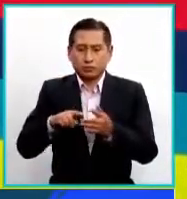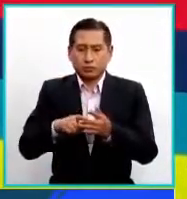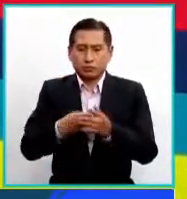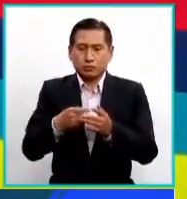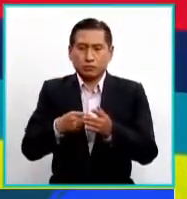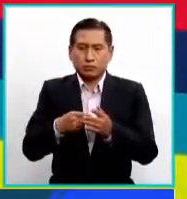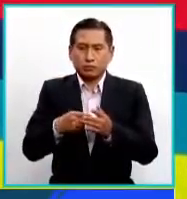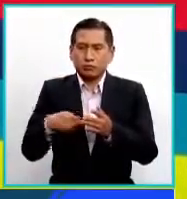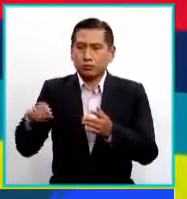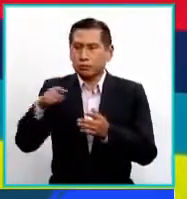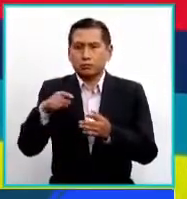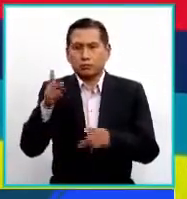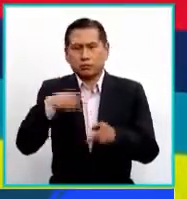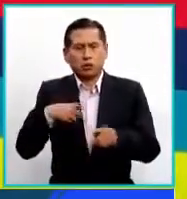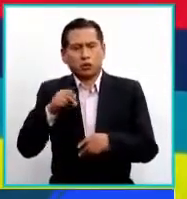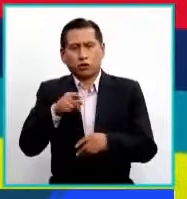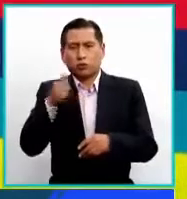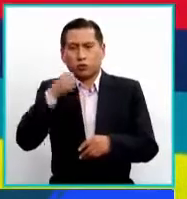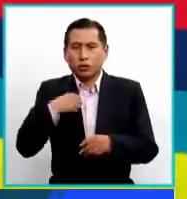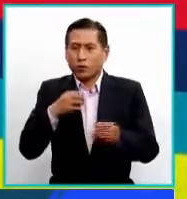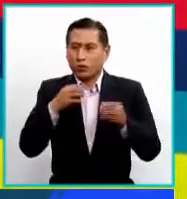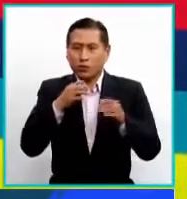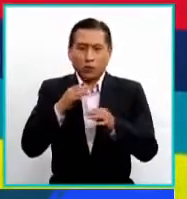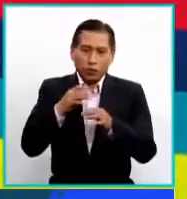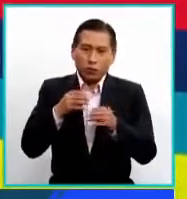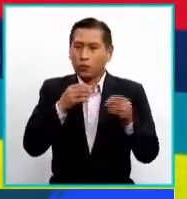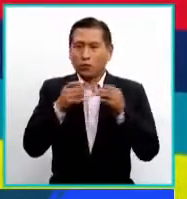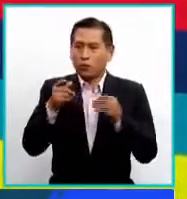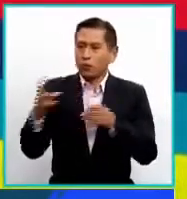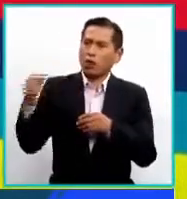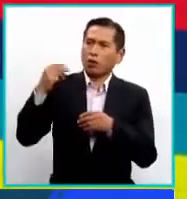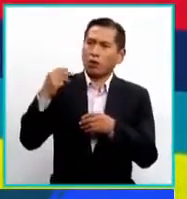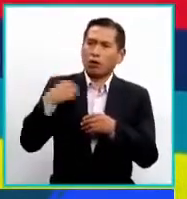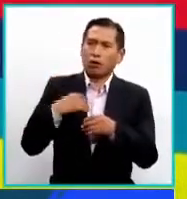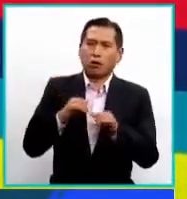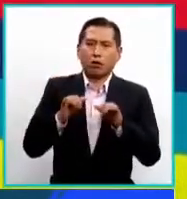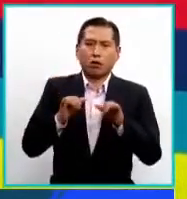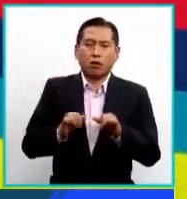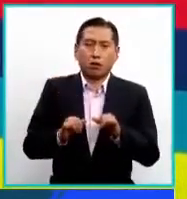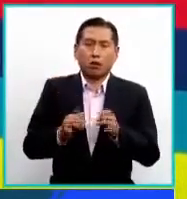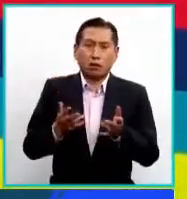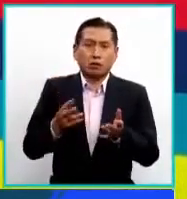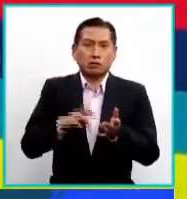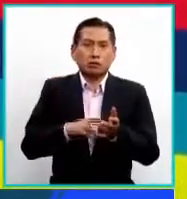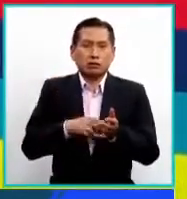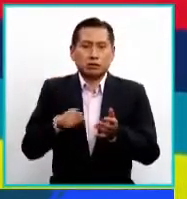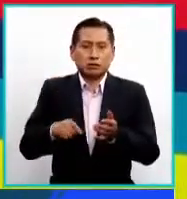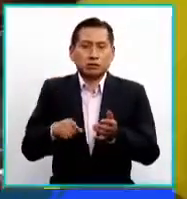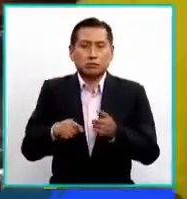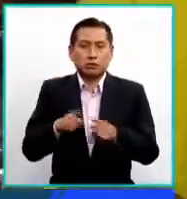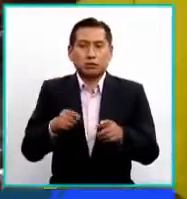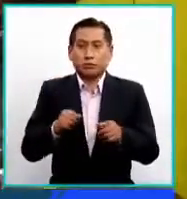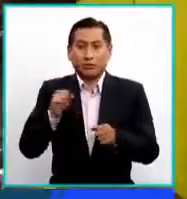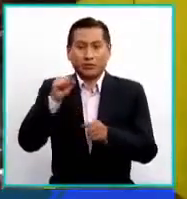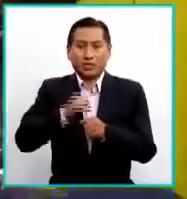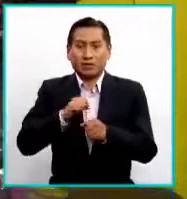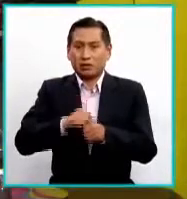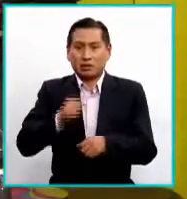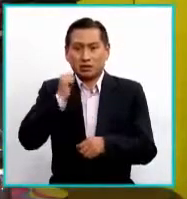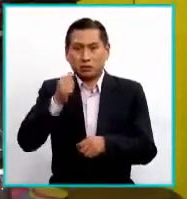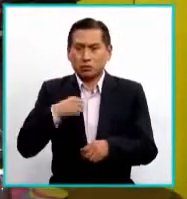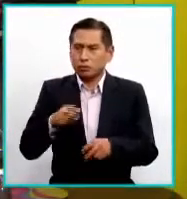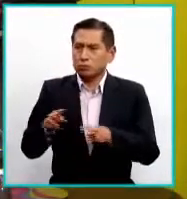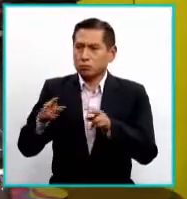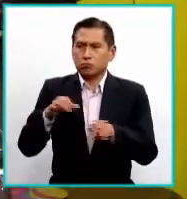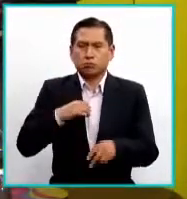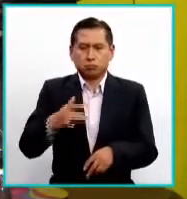impedido que mujeres vayan y soplen, ¿no es cierto? Pero en lo personal, digamos, que en el trabajo mismo, día a día yo no me siento